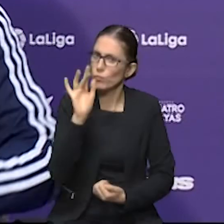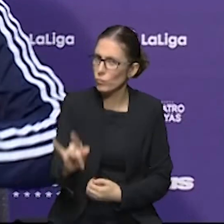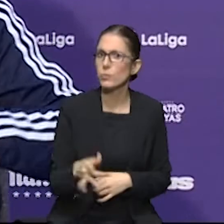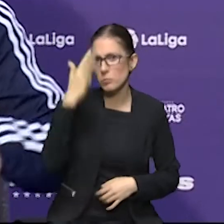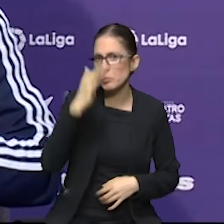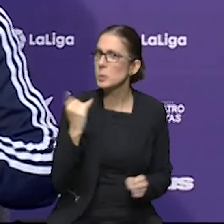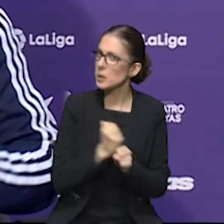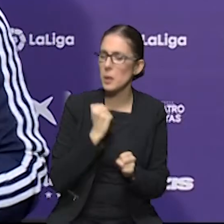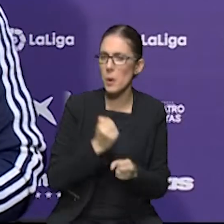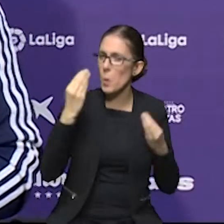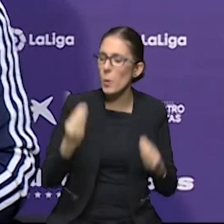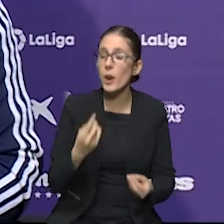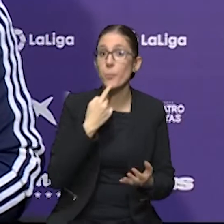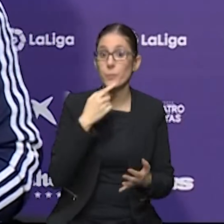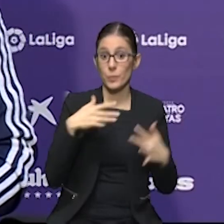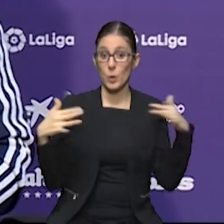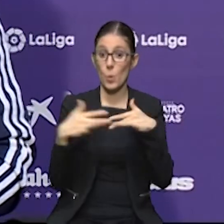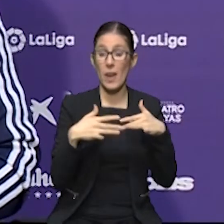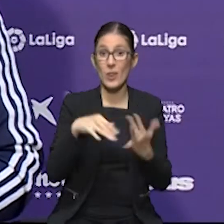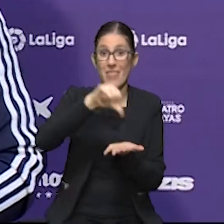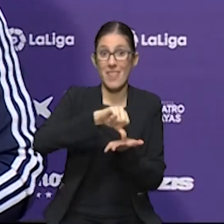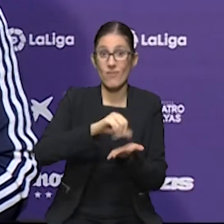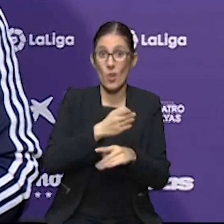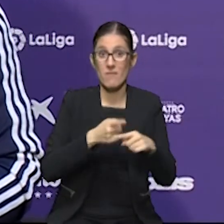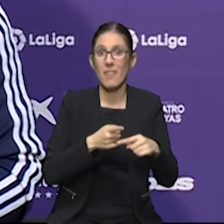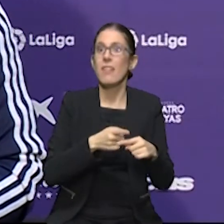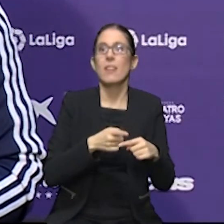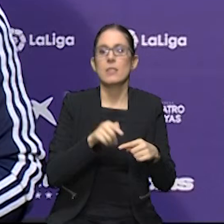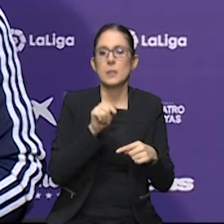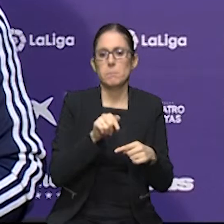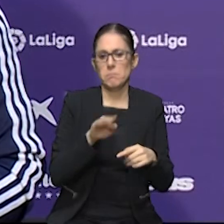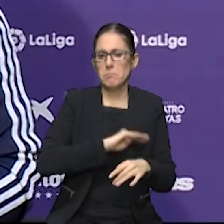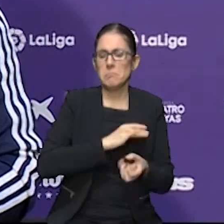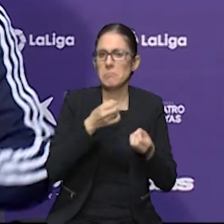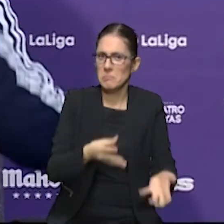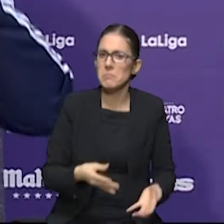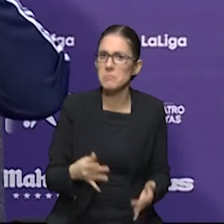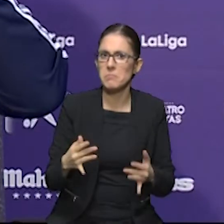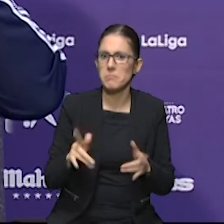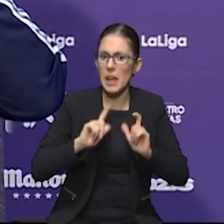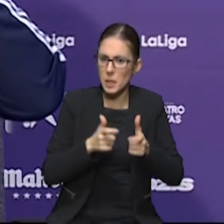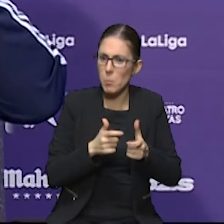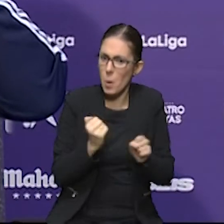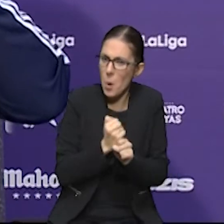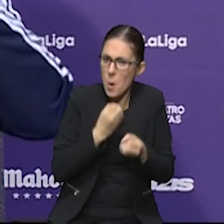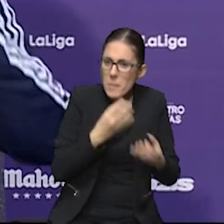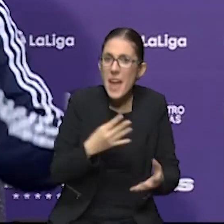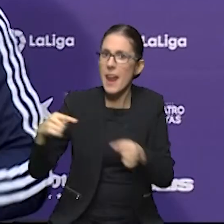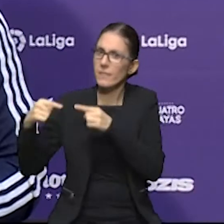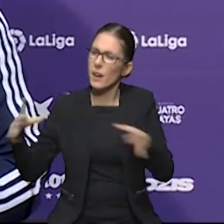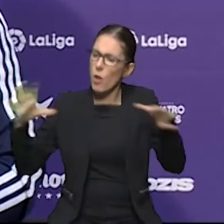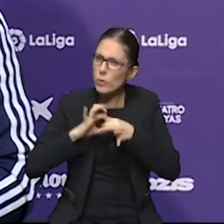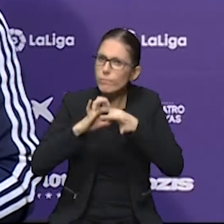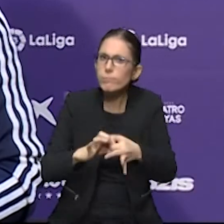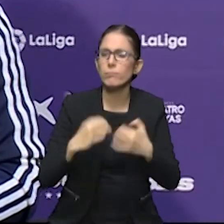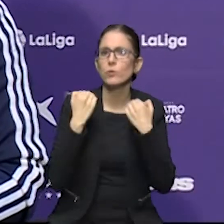trabajos. Los centrales están trabajando muy bien también, aunque pasan algo desapercibidos. Yo creo que es un equipo muy bien trabajado, un equipo que va de la mano con el míster y un equipo que